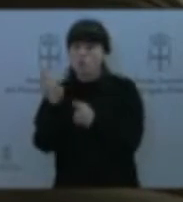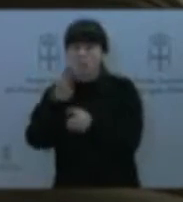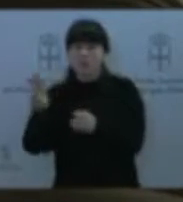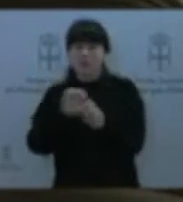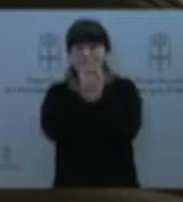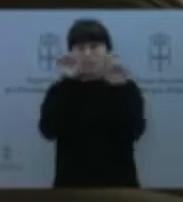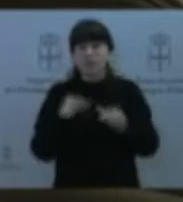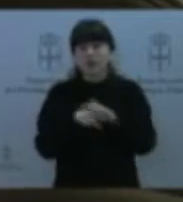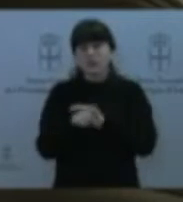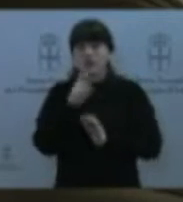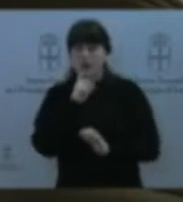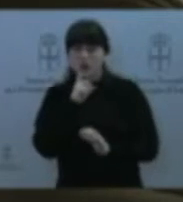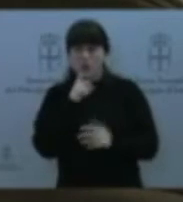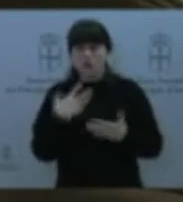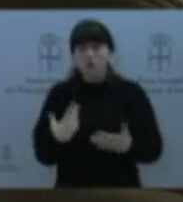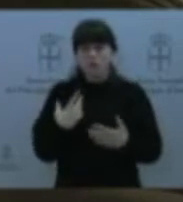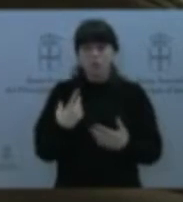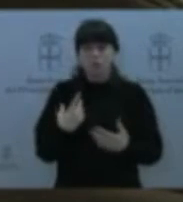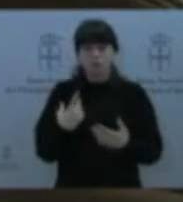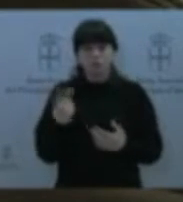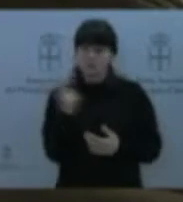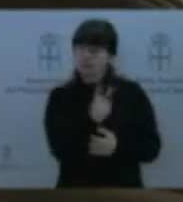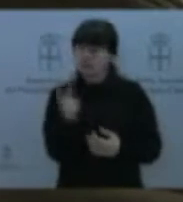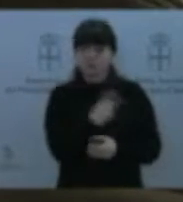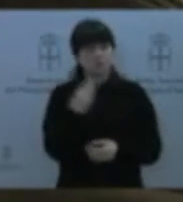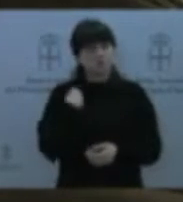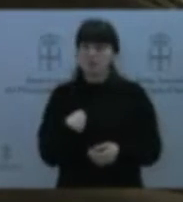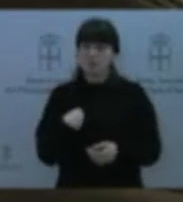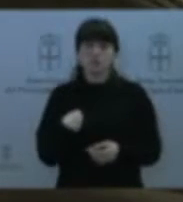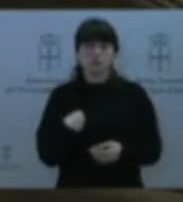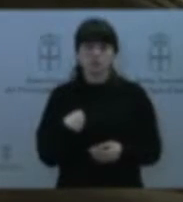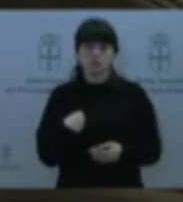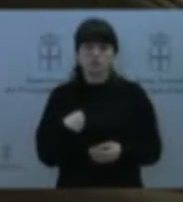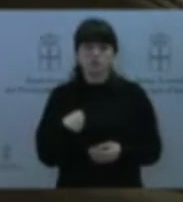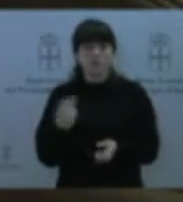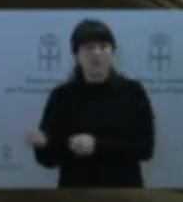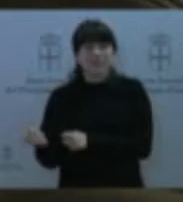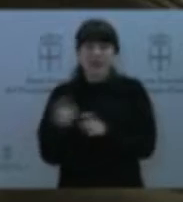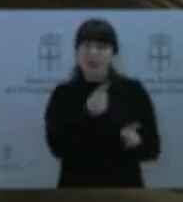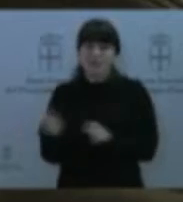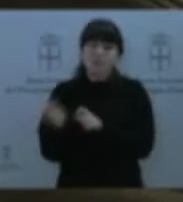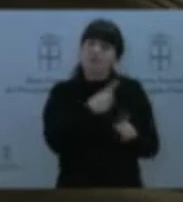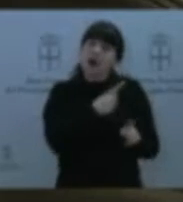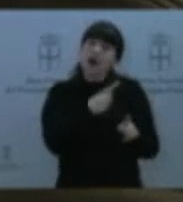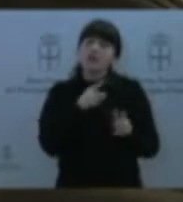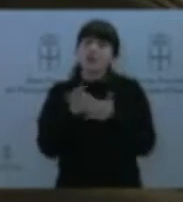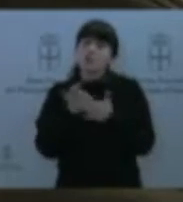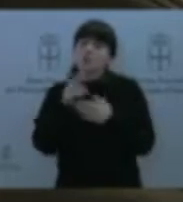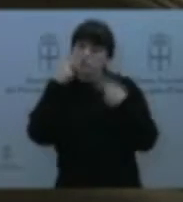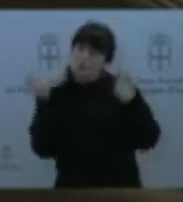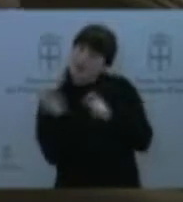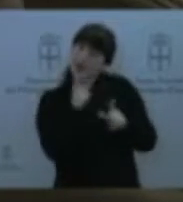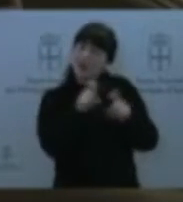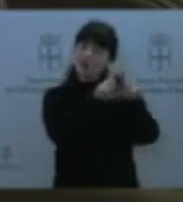dos siguen la misma pauta, que es se derivan la gestión de servicios públicos para que se lleven adelante con